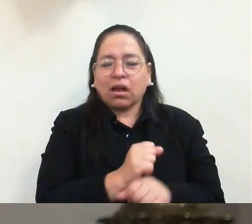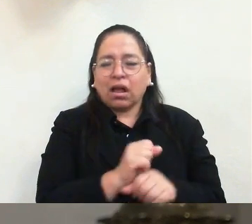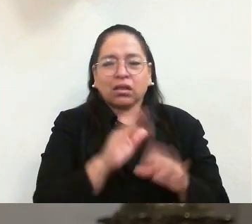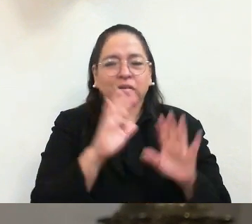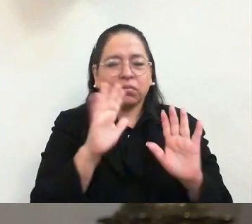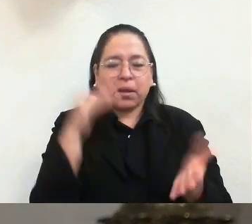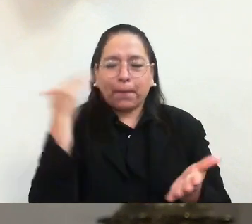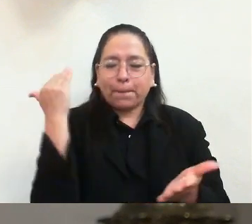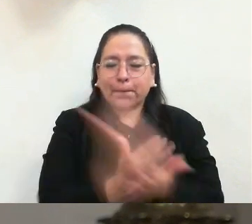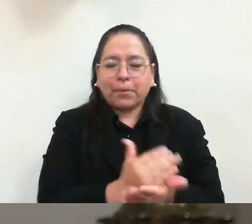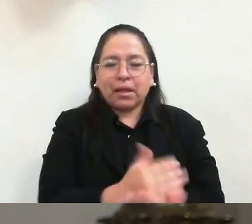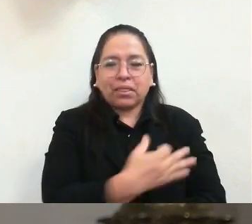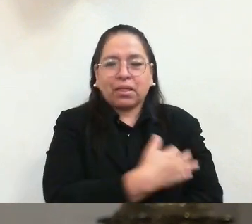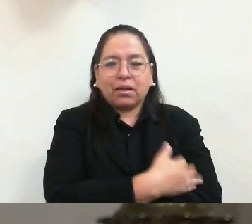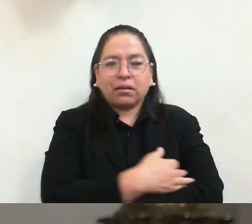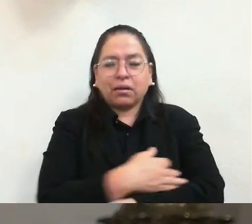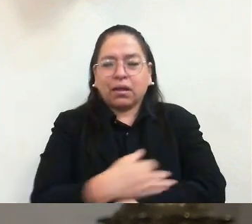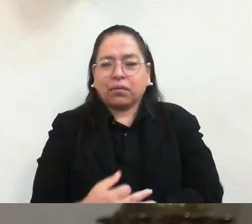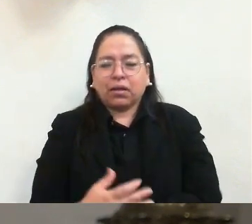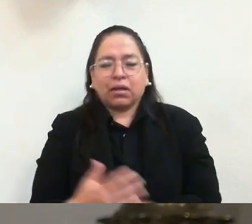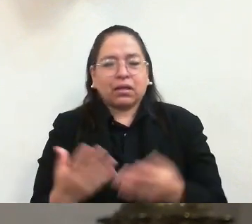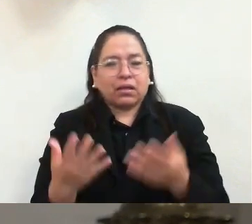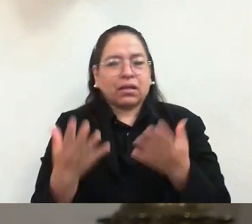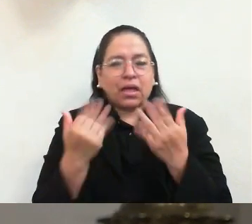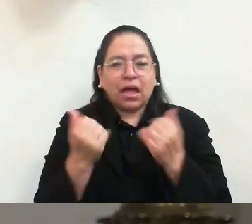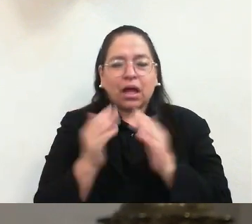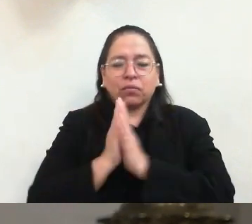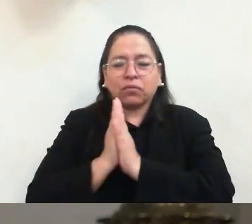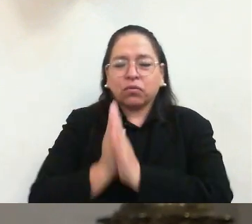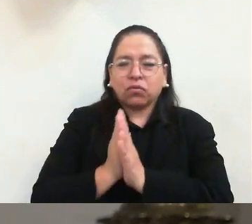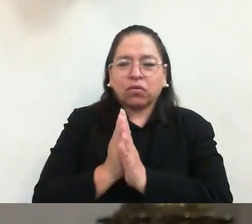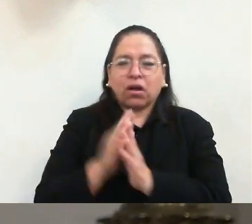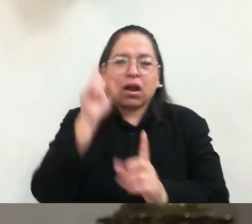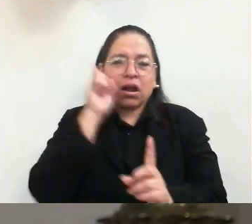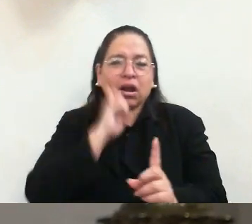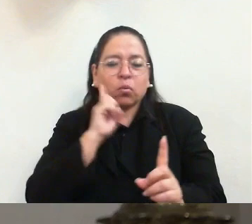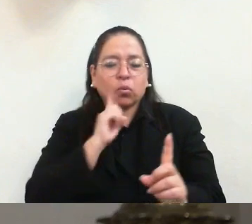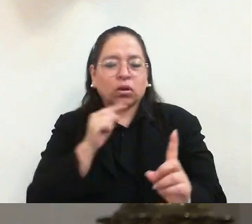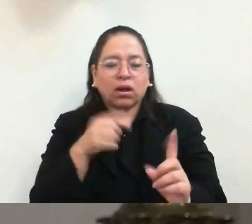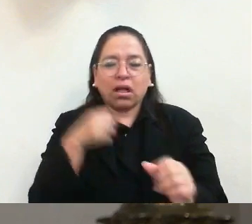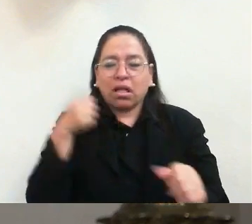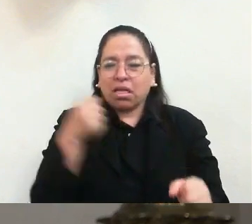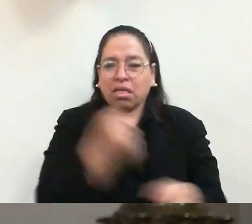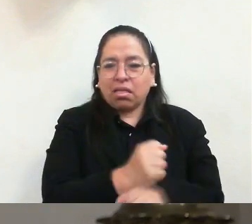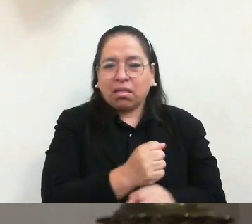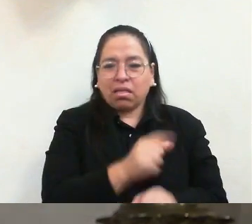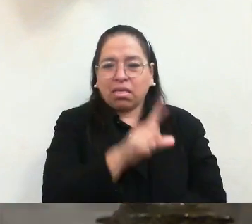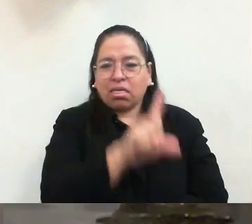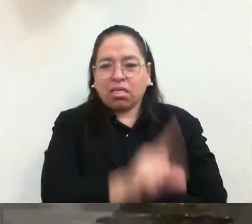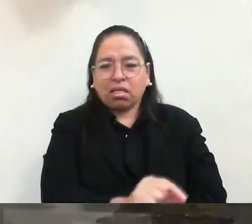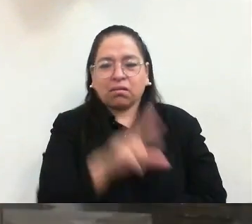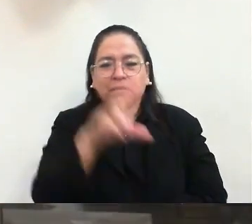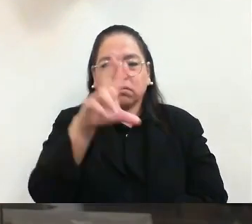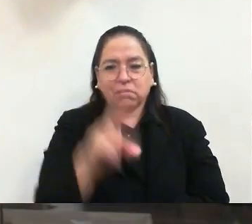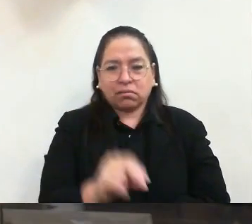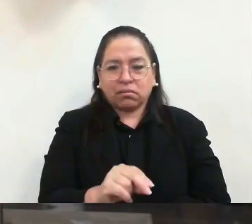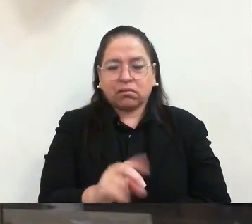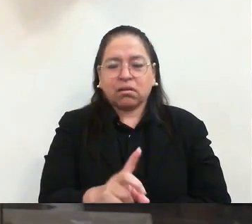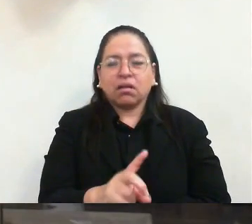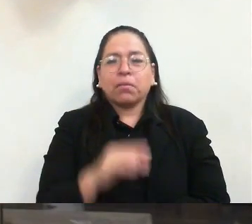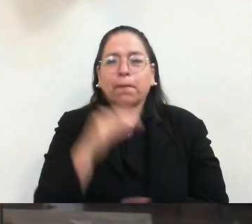no más daño a la mujer esto es lo que nos enseña el señor